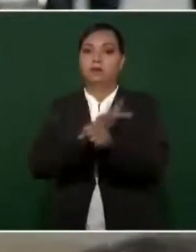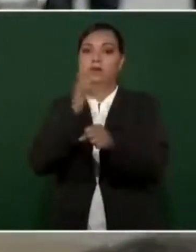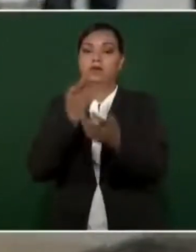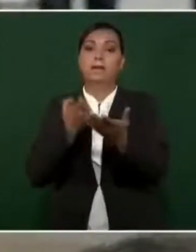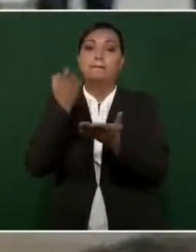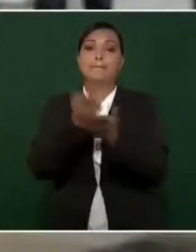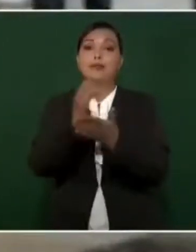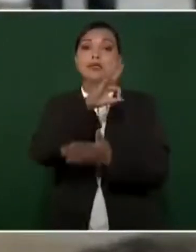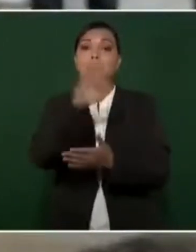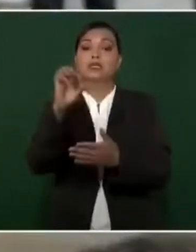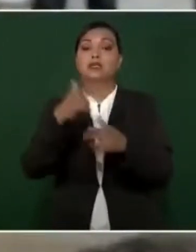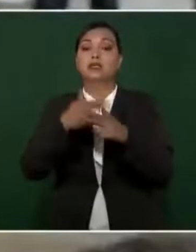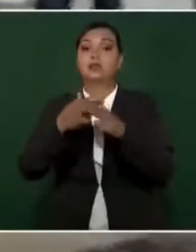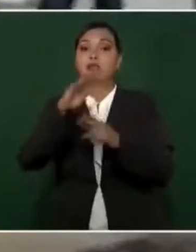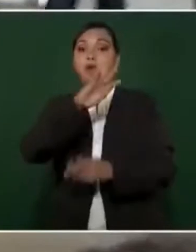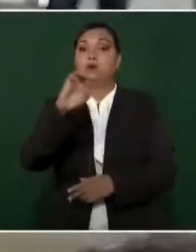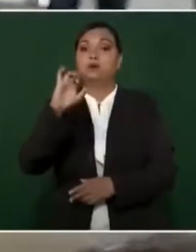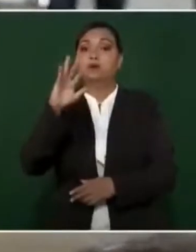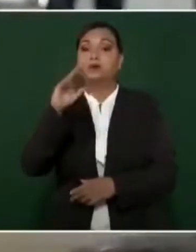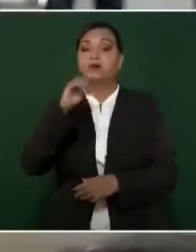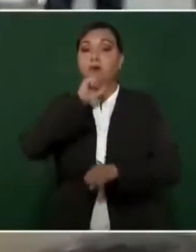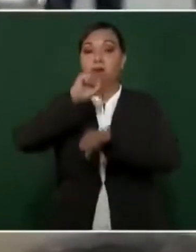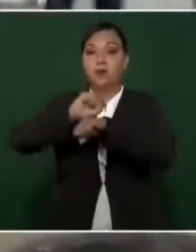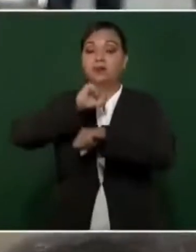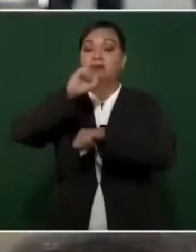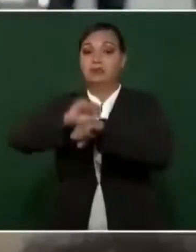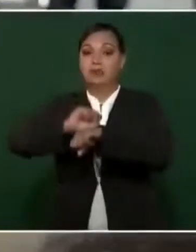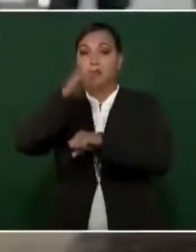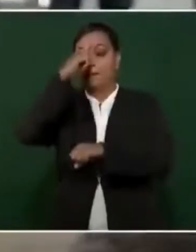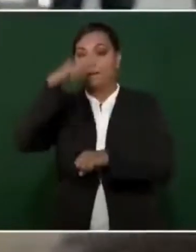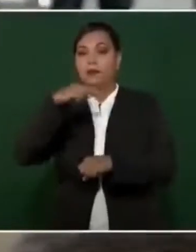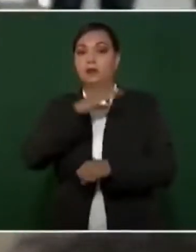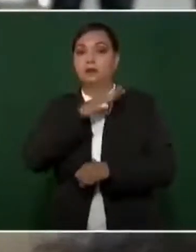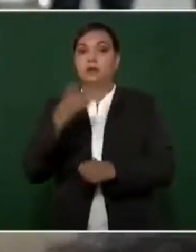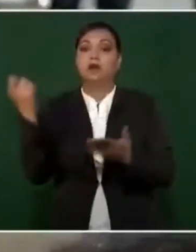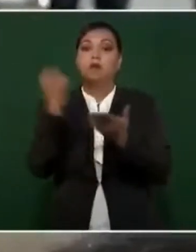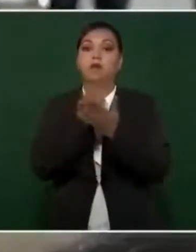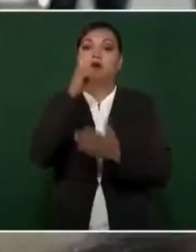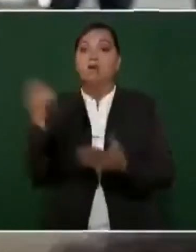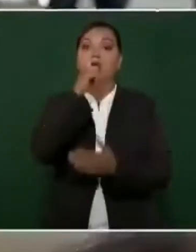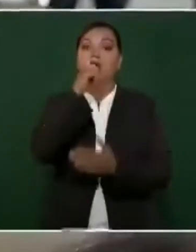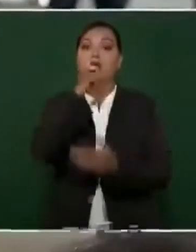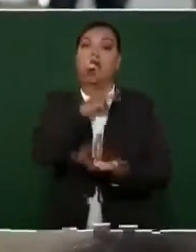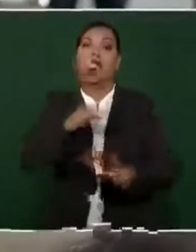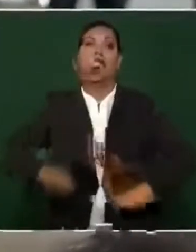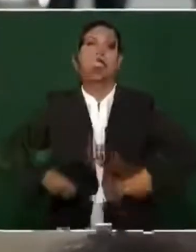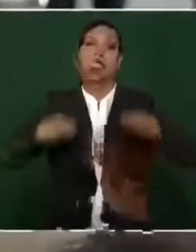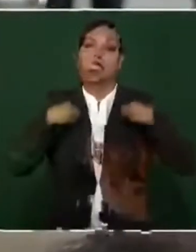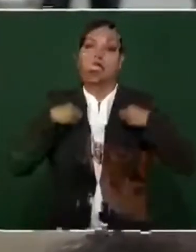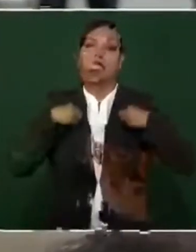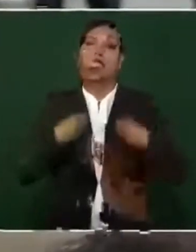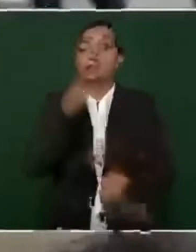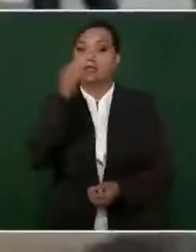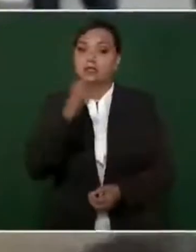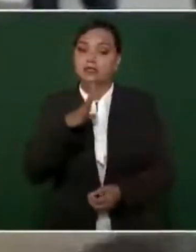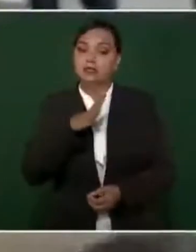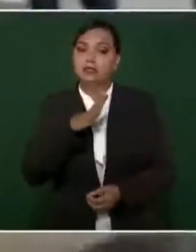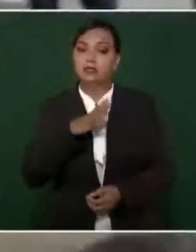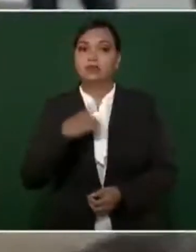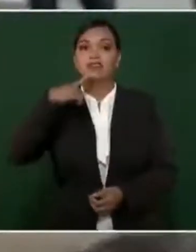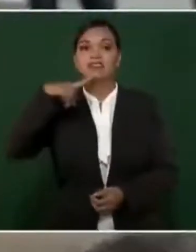pesos por semana para comprar el agua para su... Ahí la denuncia es contra la Comisión Nacional del